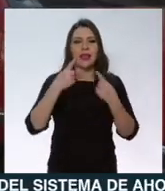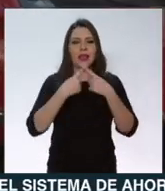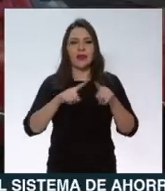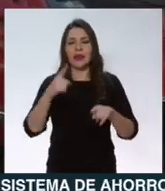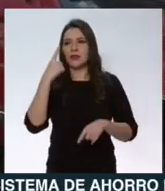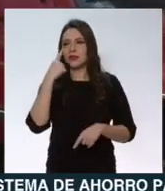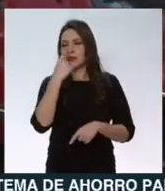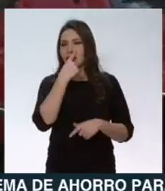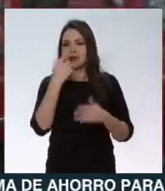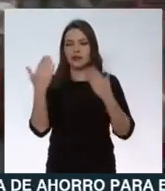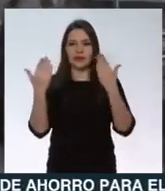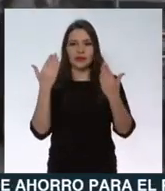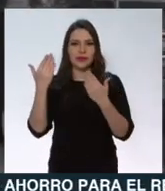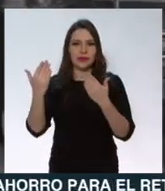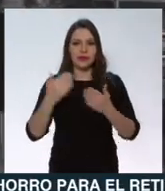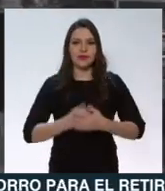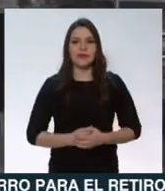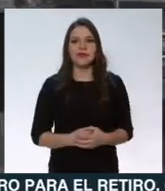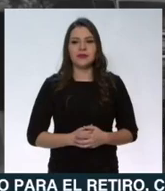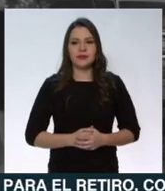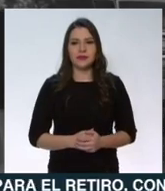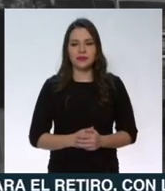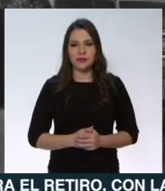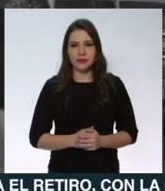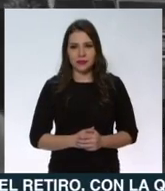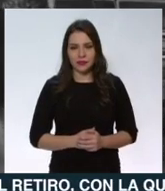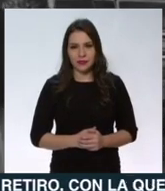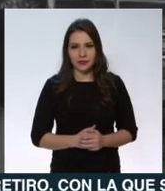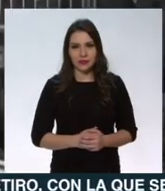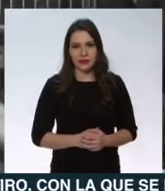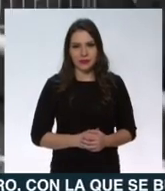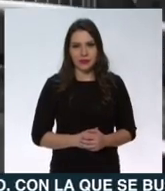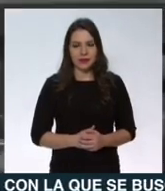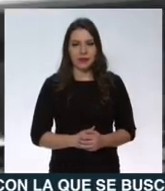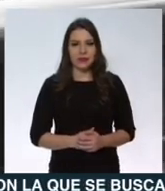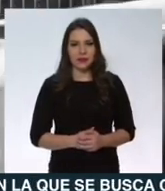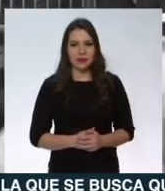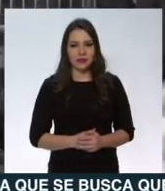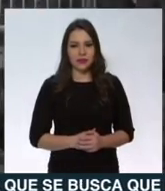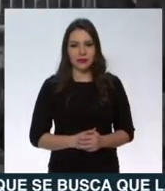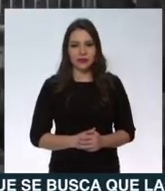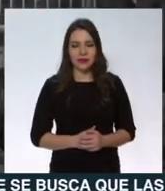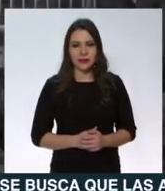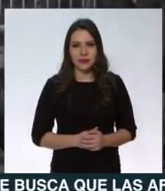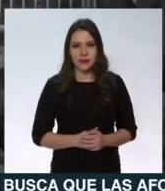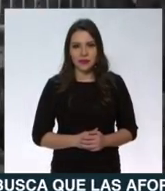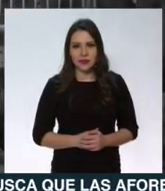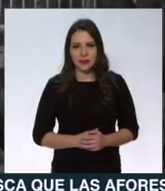En las imágenes, Joel Arias, Saray Mariscal, 21 Noticias.